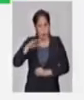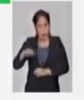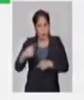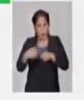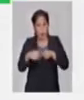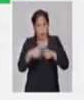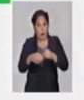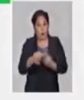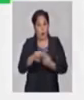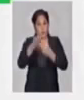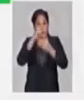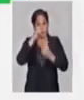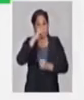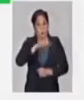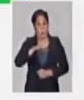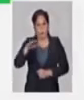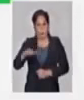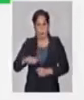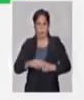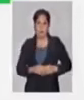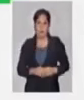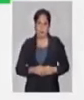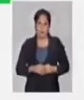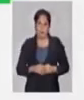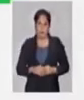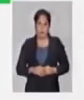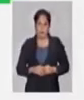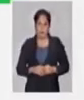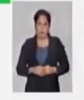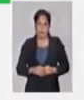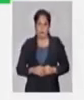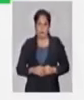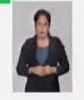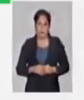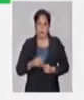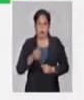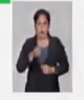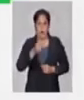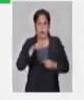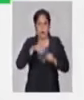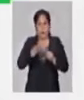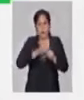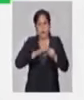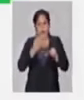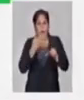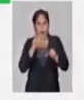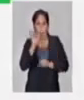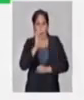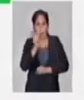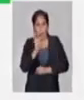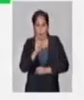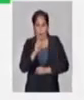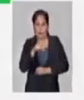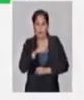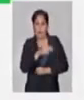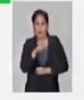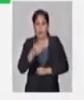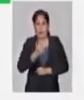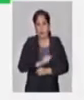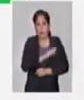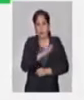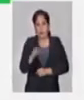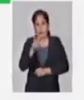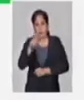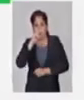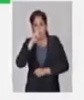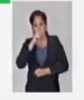específicos de los niños. El producto compota, que hoy lo reciben los niños desde que nacen hasta los dos años, se mantiene